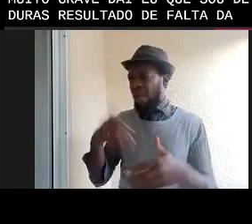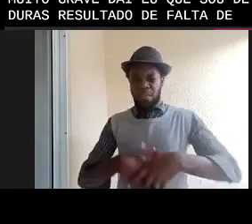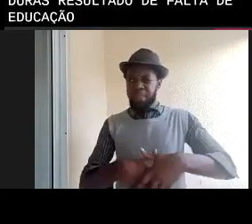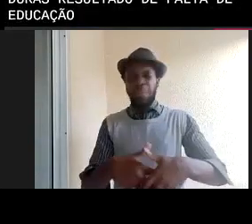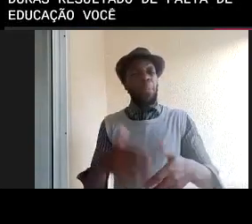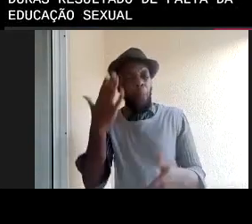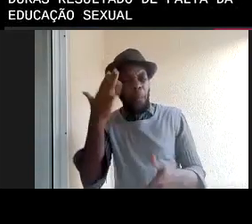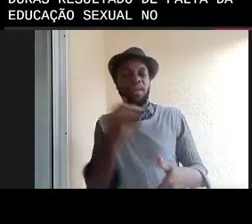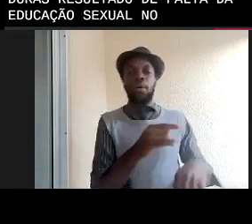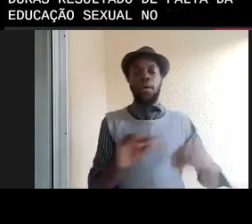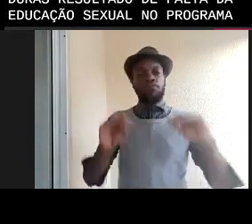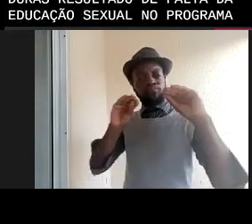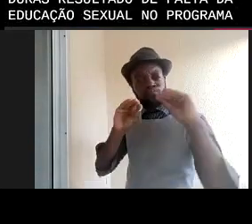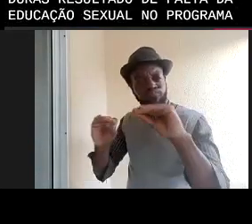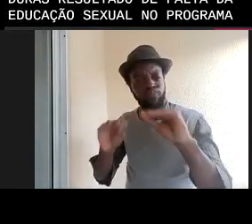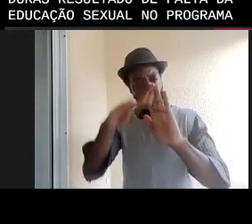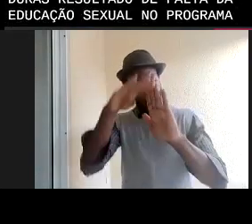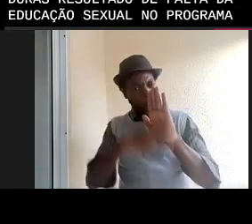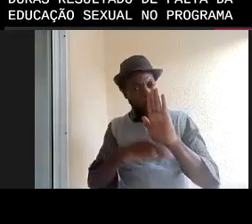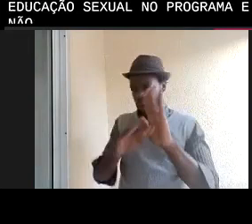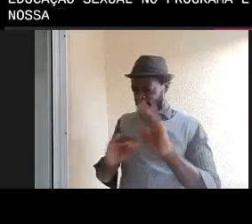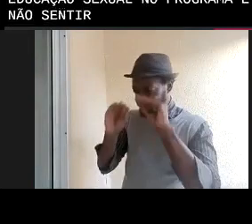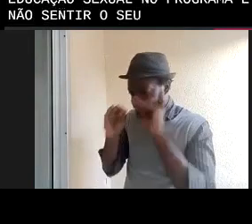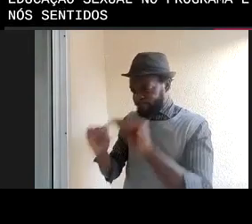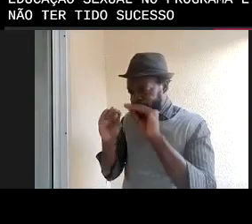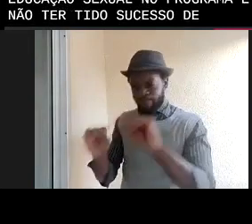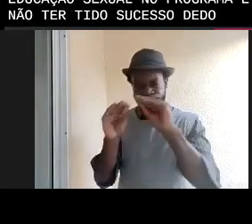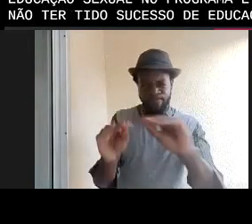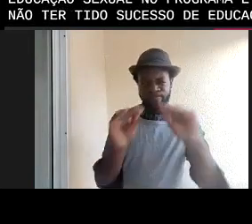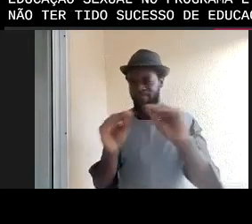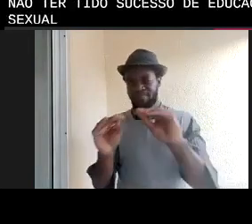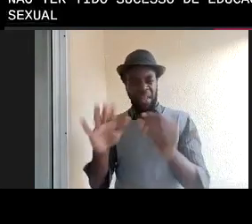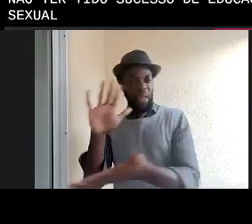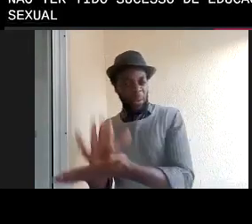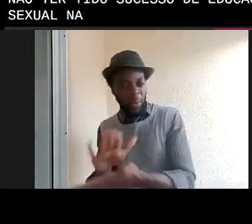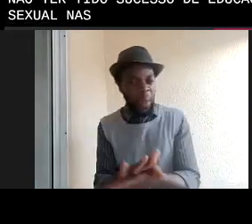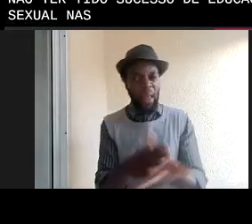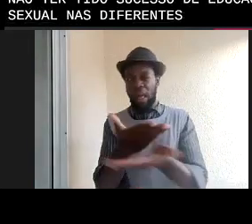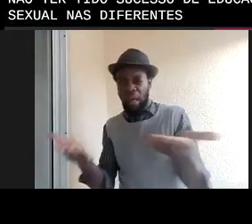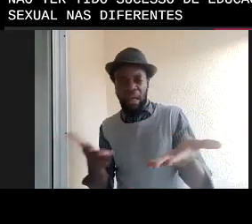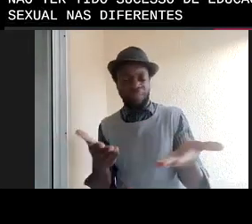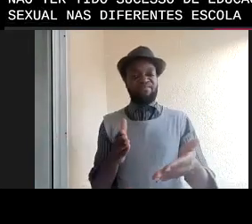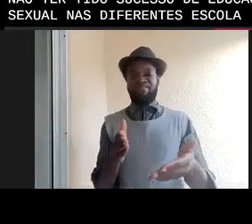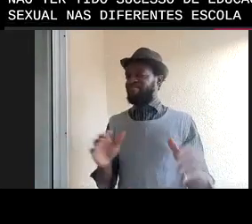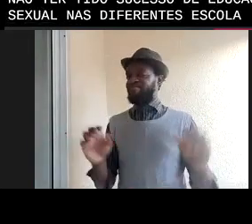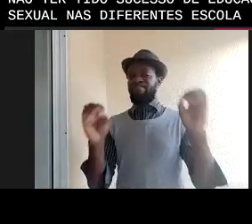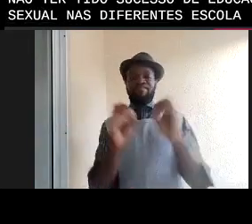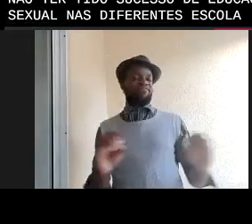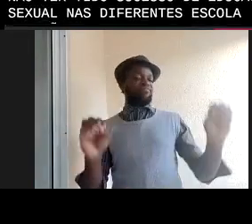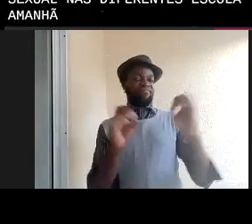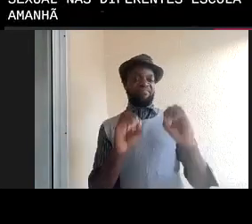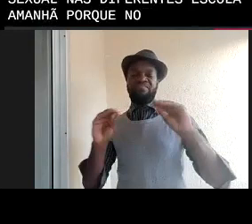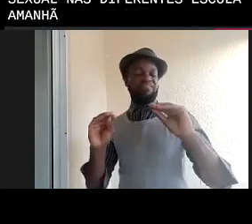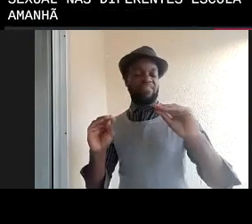programa eficaz de educación sexual en las escuelas, debido a que muchos sectores